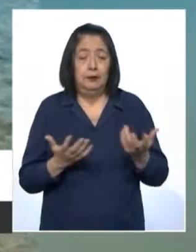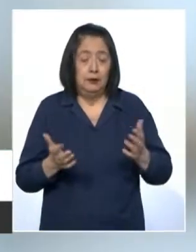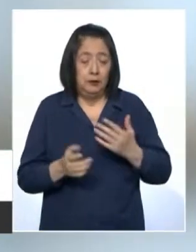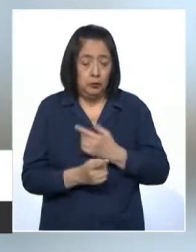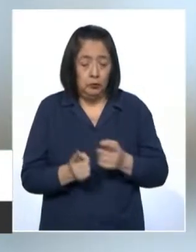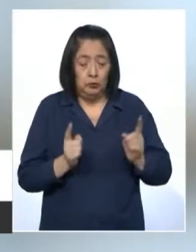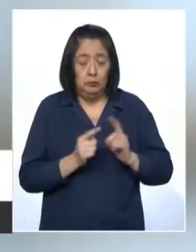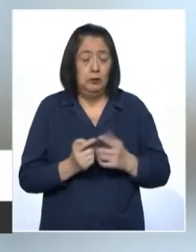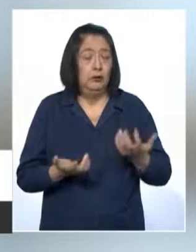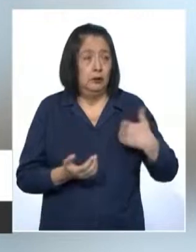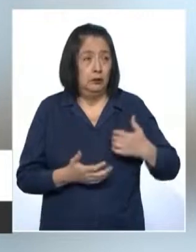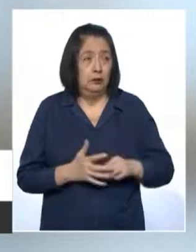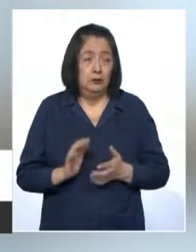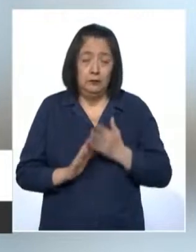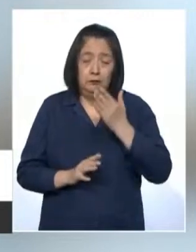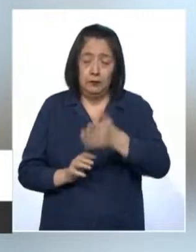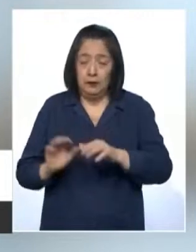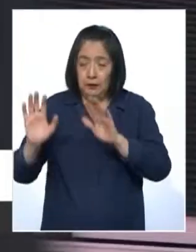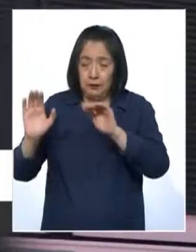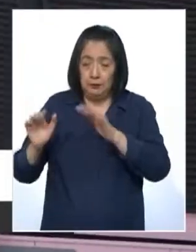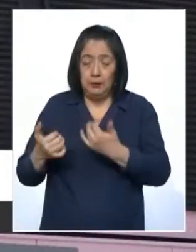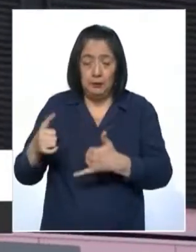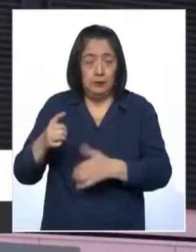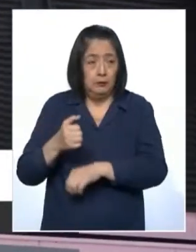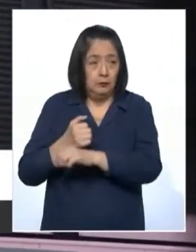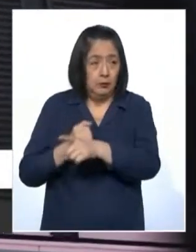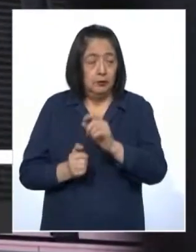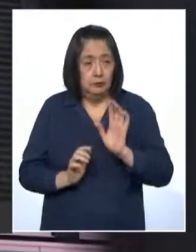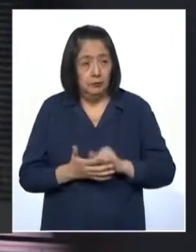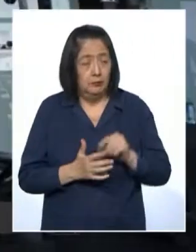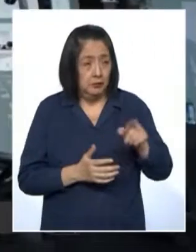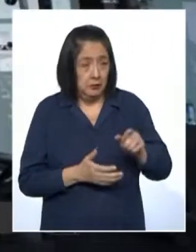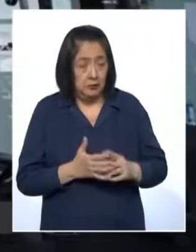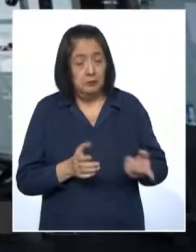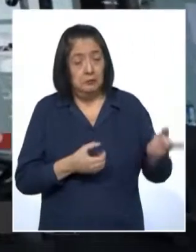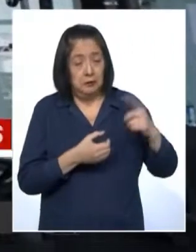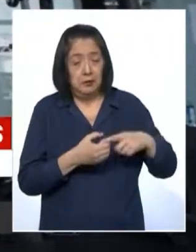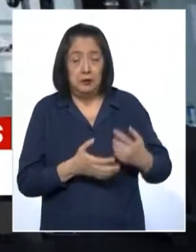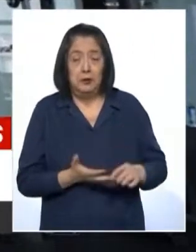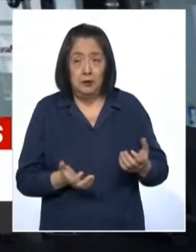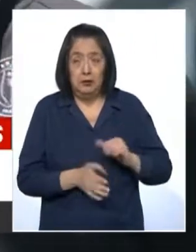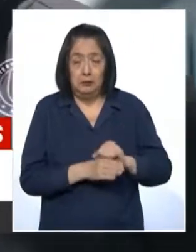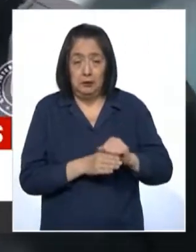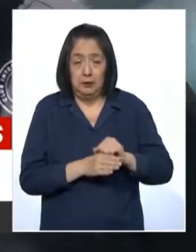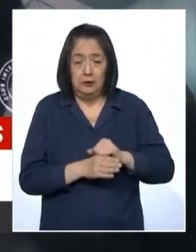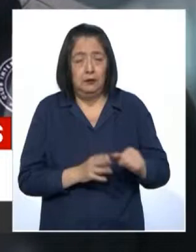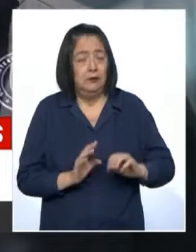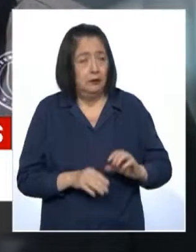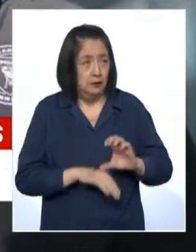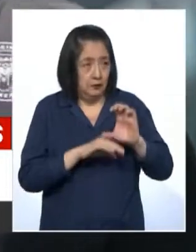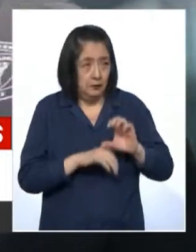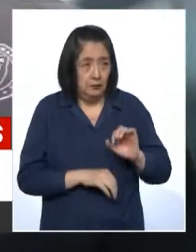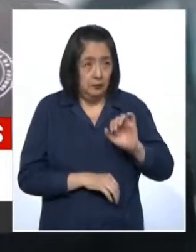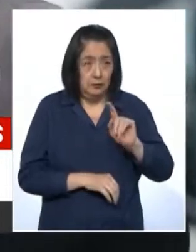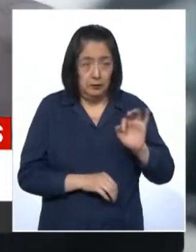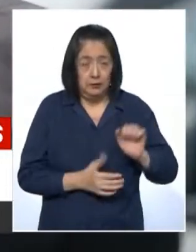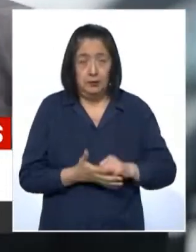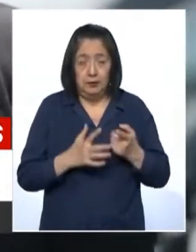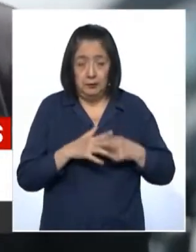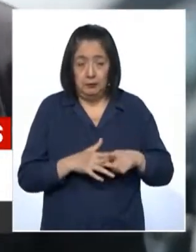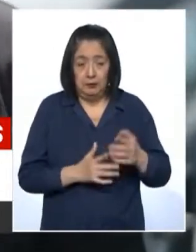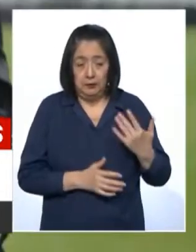a la despedida de Juan Román Riquelme. El delantero está próximo a incorporarse a los entrenamientos del Inter Miami, que